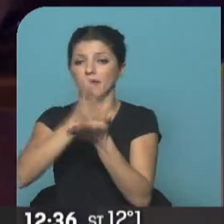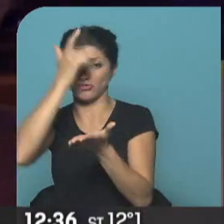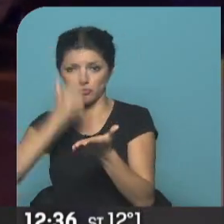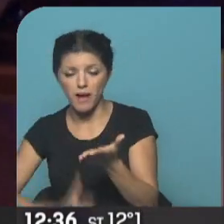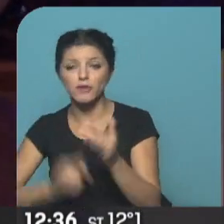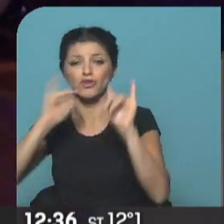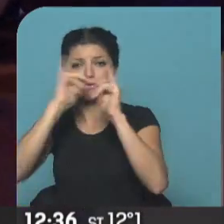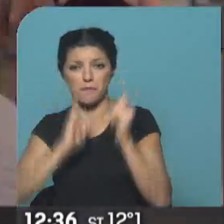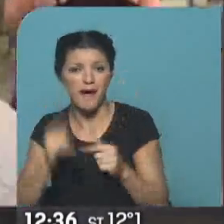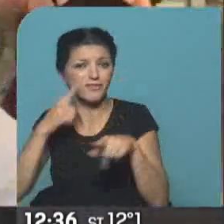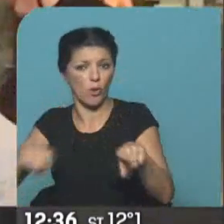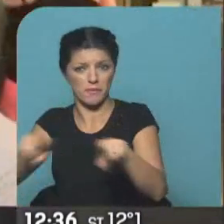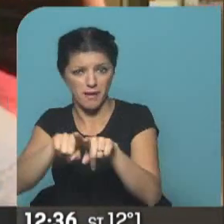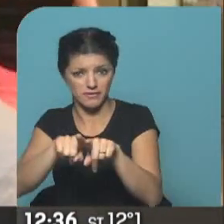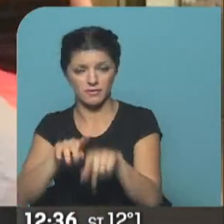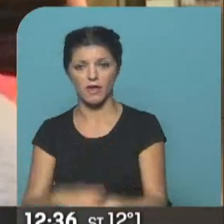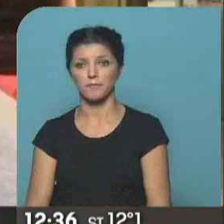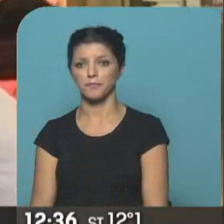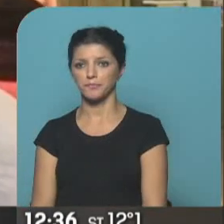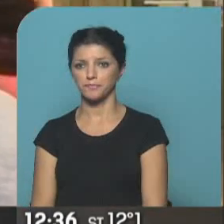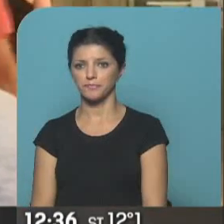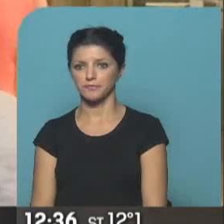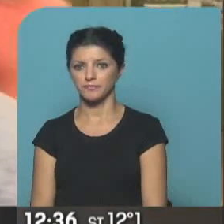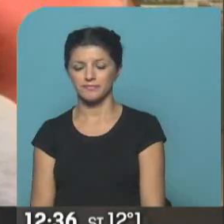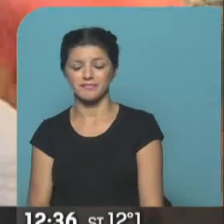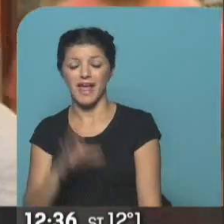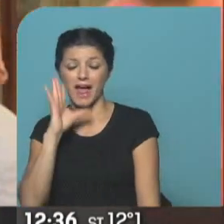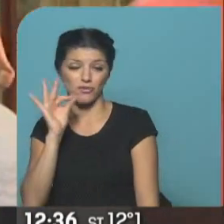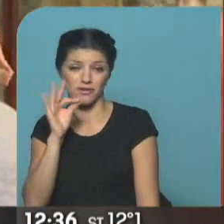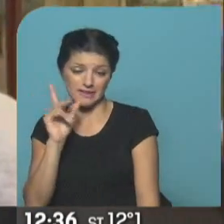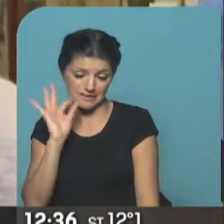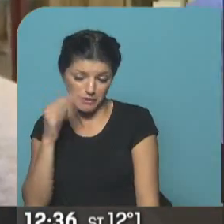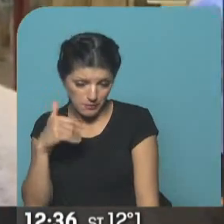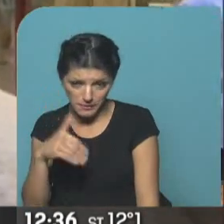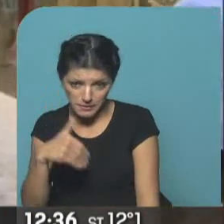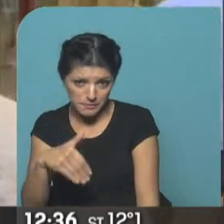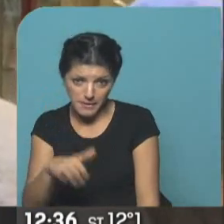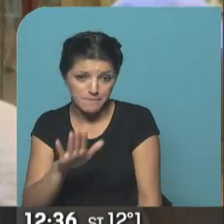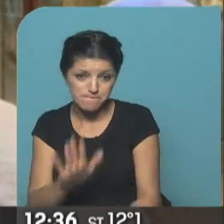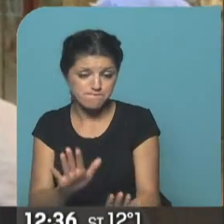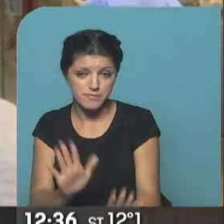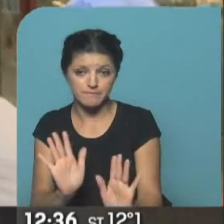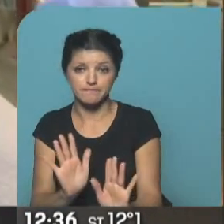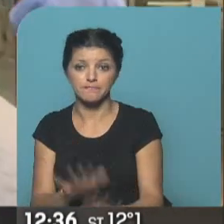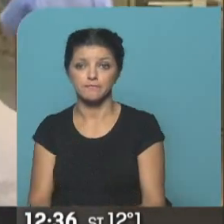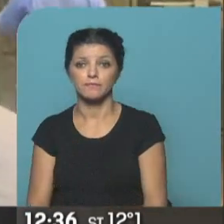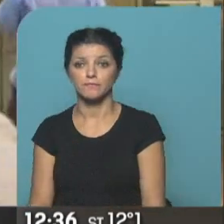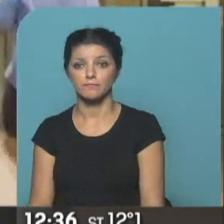convivencia, que no vamos a tener miedo. Es que era una cosa que tarde o temprano tenía que pasar